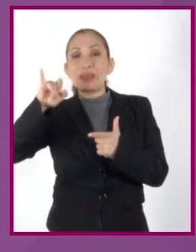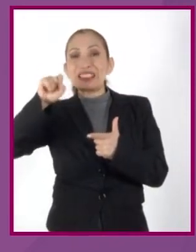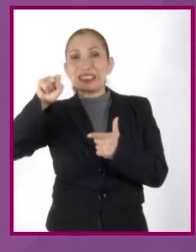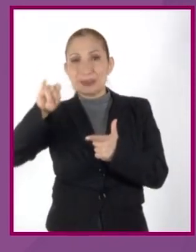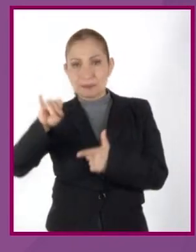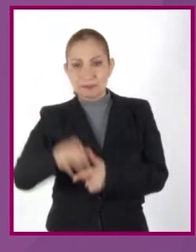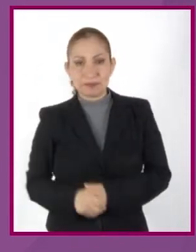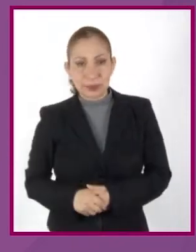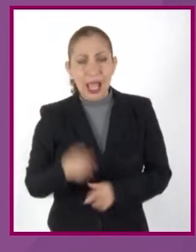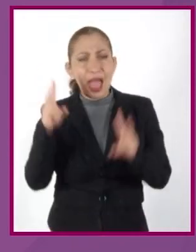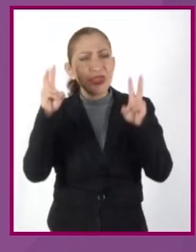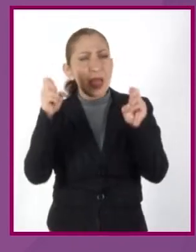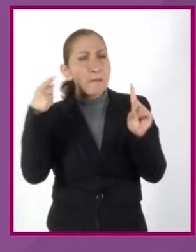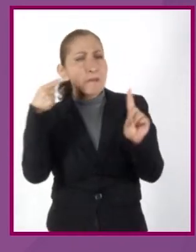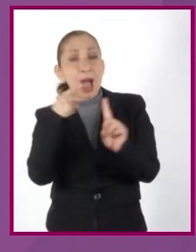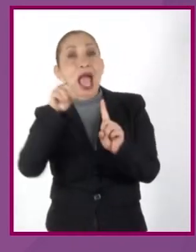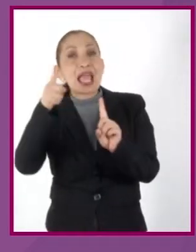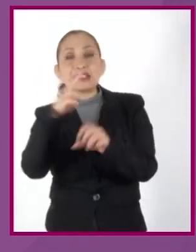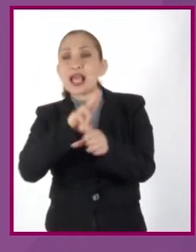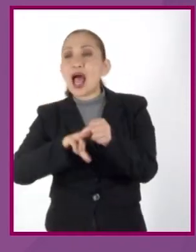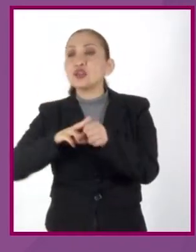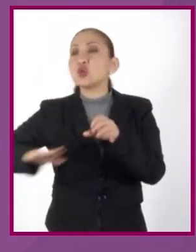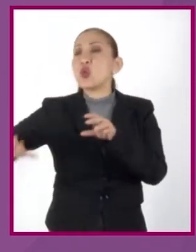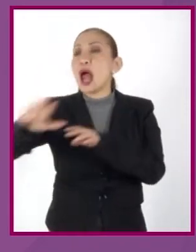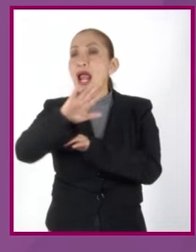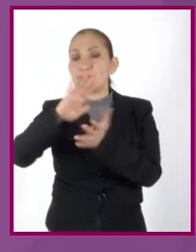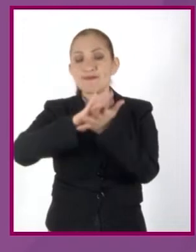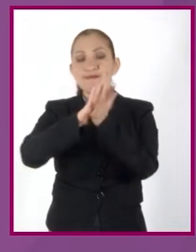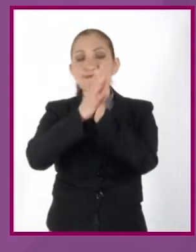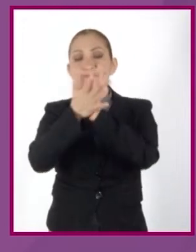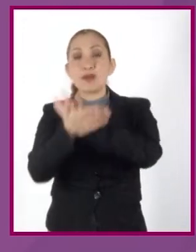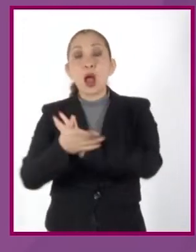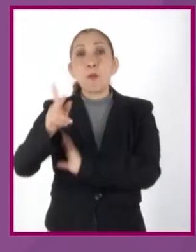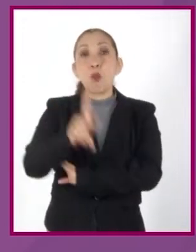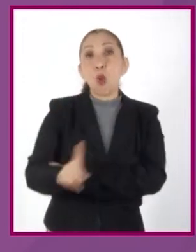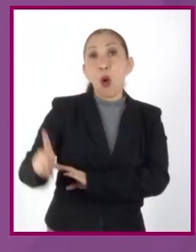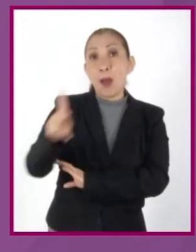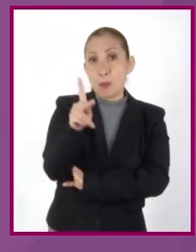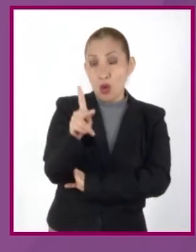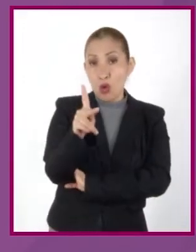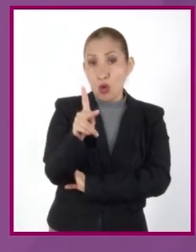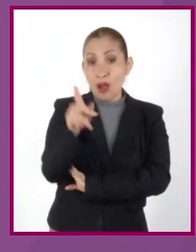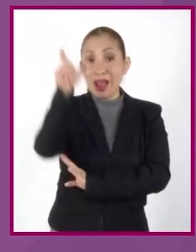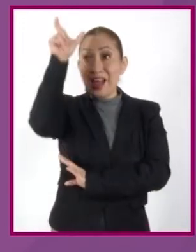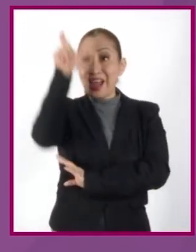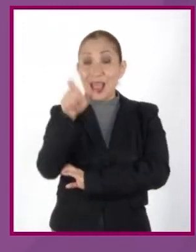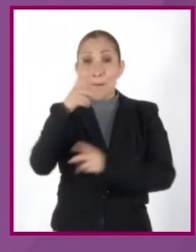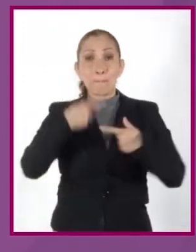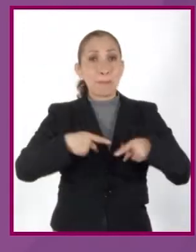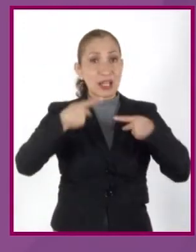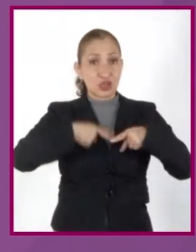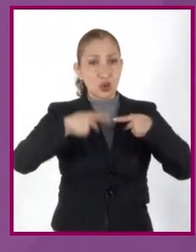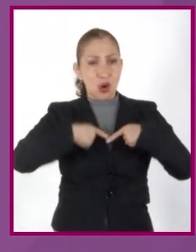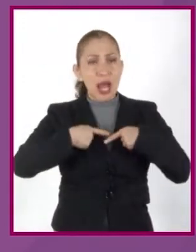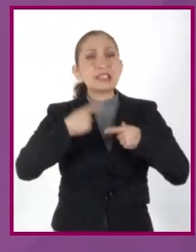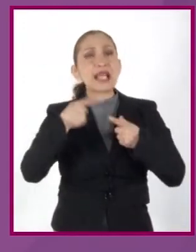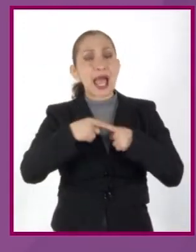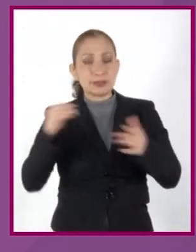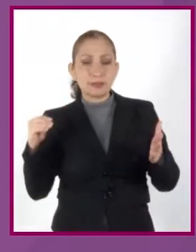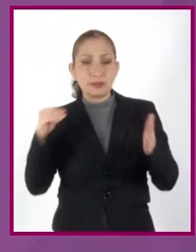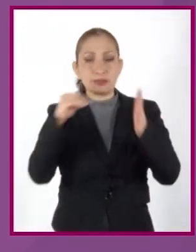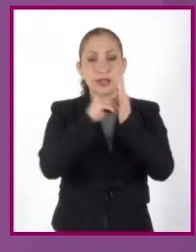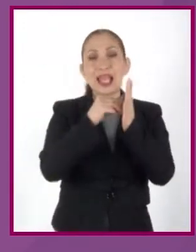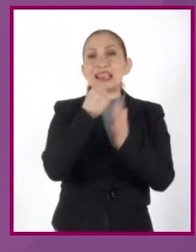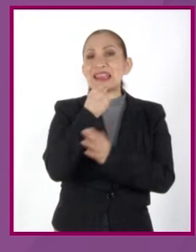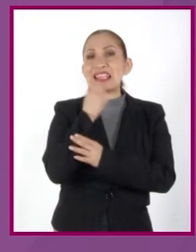Me parece que el tema central es la naturaleza y la creación de un pueblo. En el apartado de personajes hay que colocar